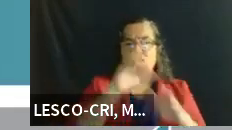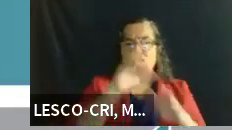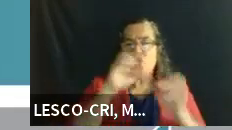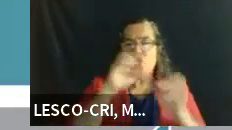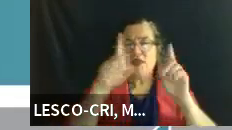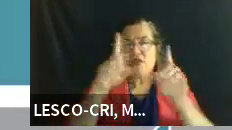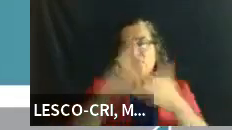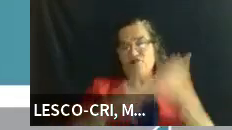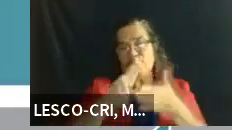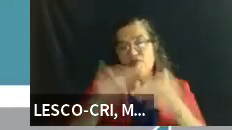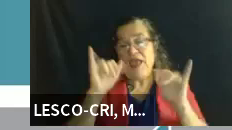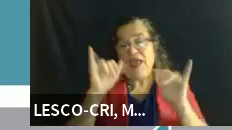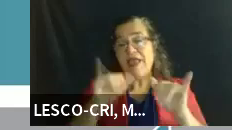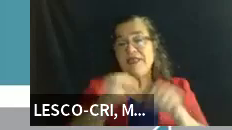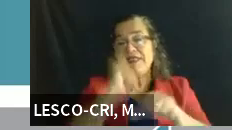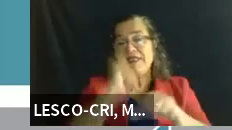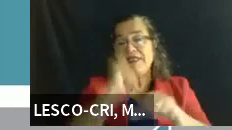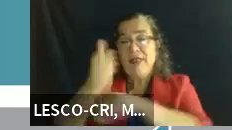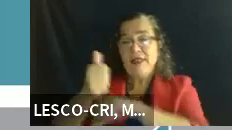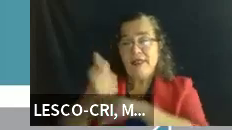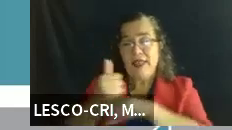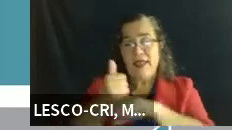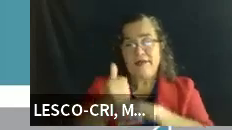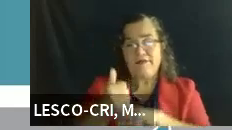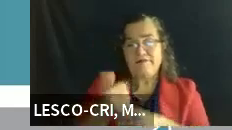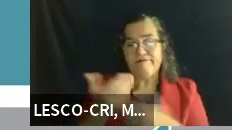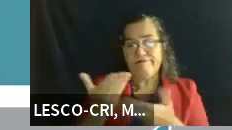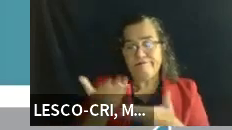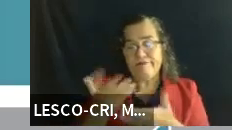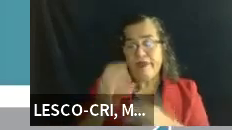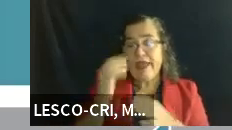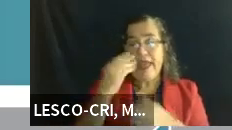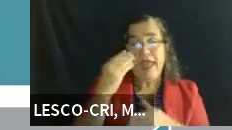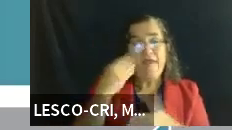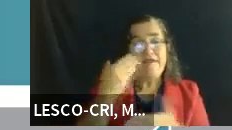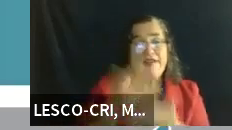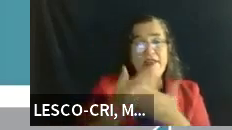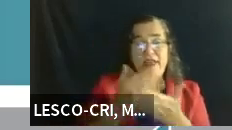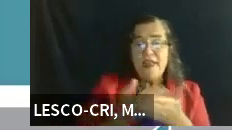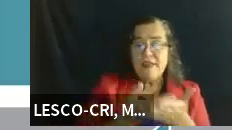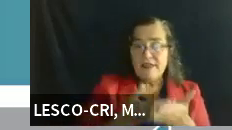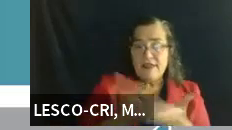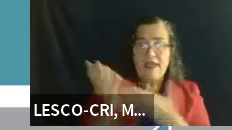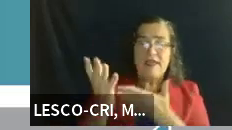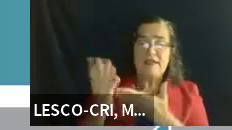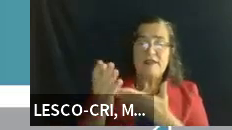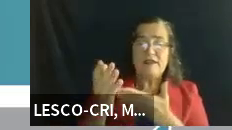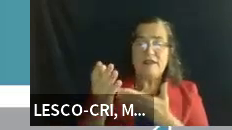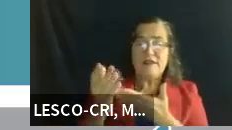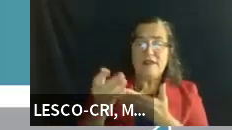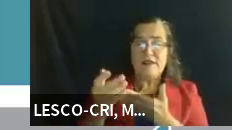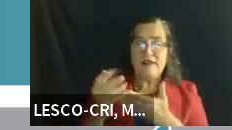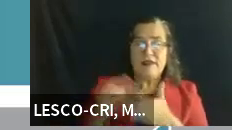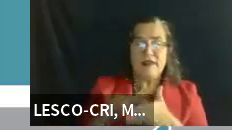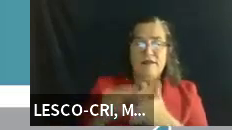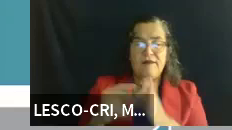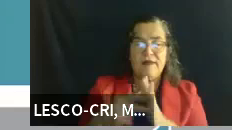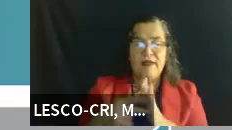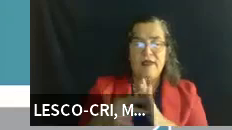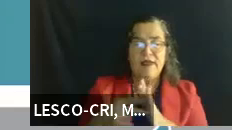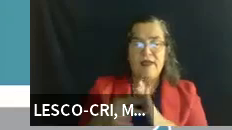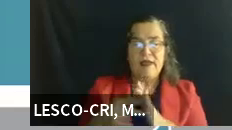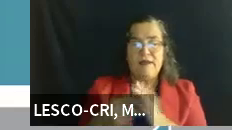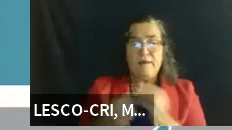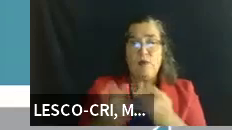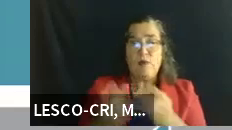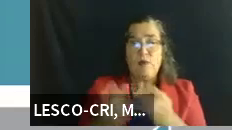Bueno, aquí lo que se plantean son relevar evidencias asociadas al resultado de aprendizaje, con lo que una evidencia implica, que es la producción